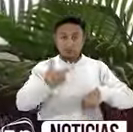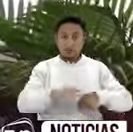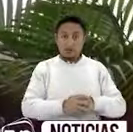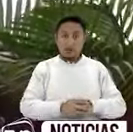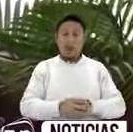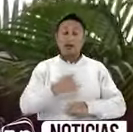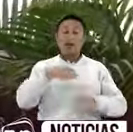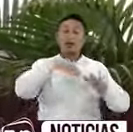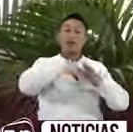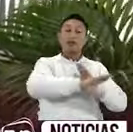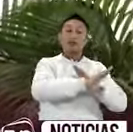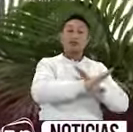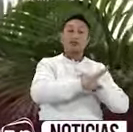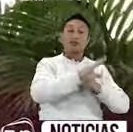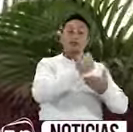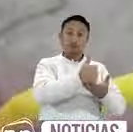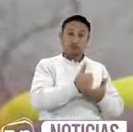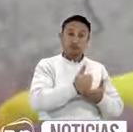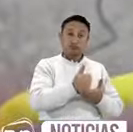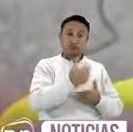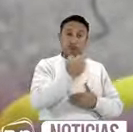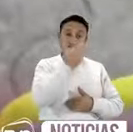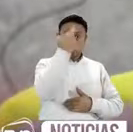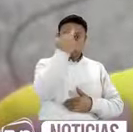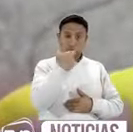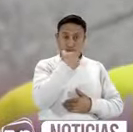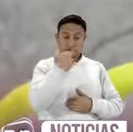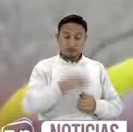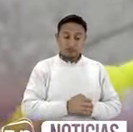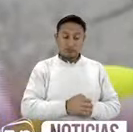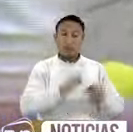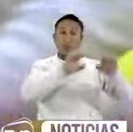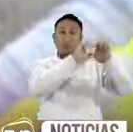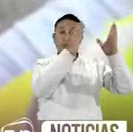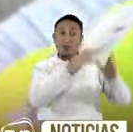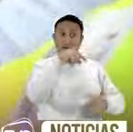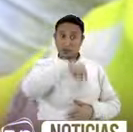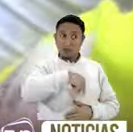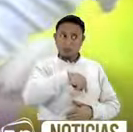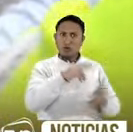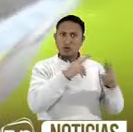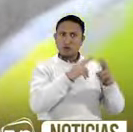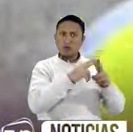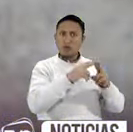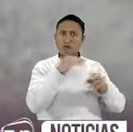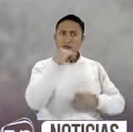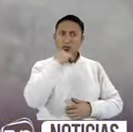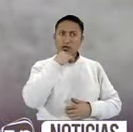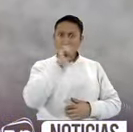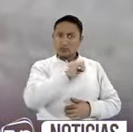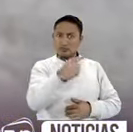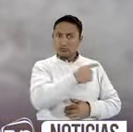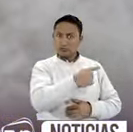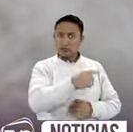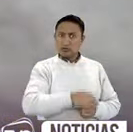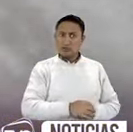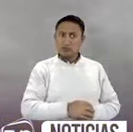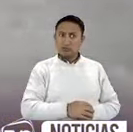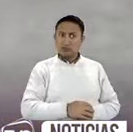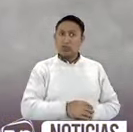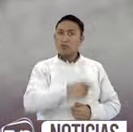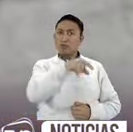e ingresar al lugar para recibir terapias. Era un empresario bien conocido aquí en la ciudad de Manta, porque era